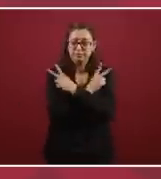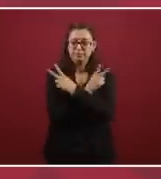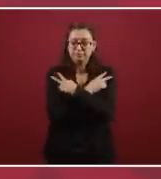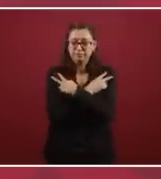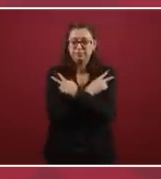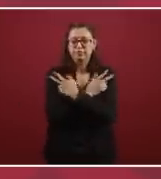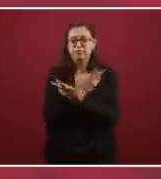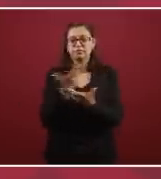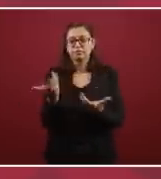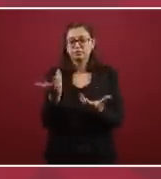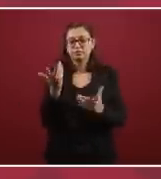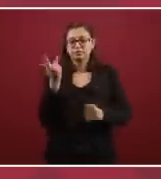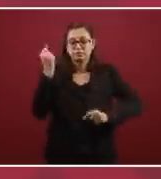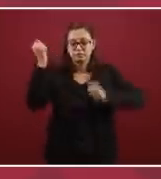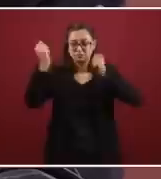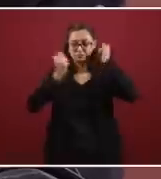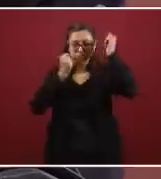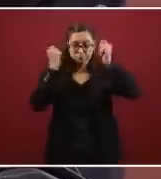un turismo